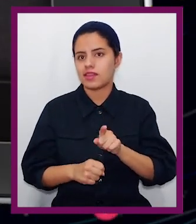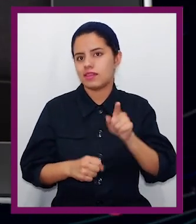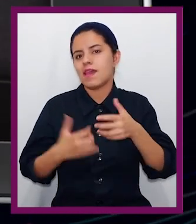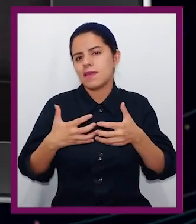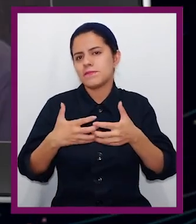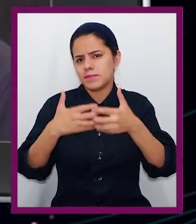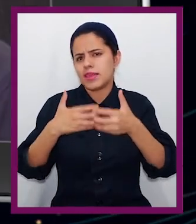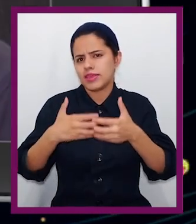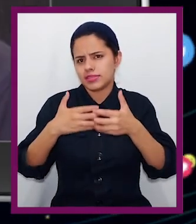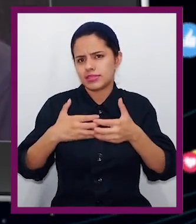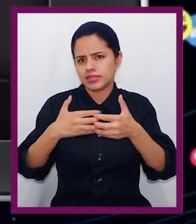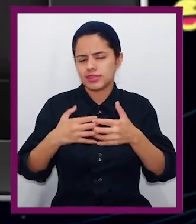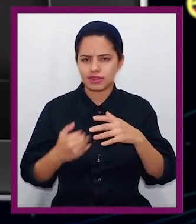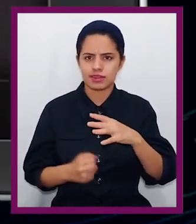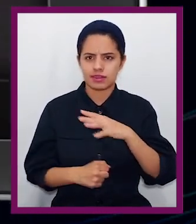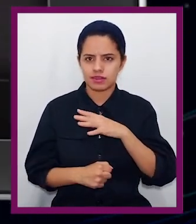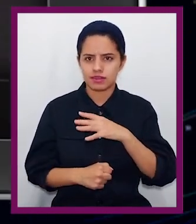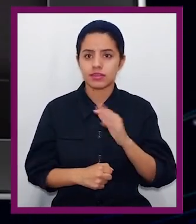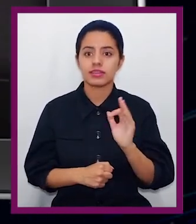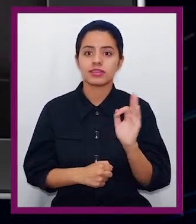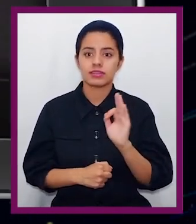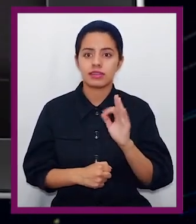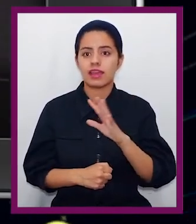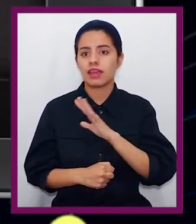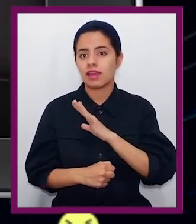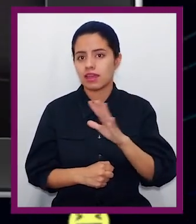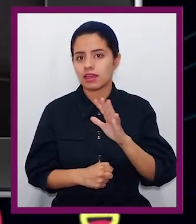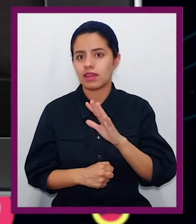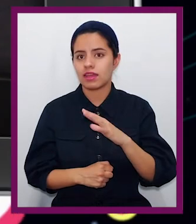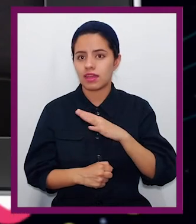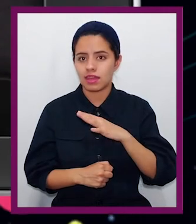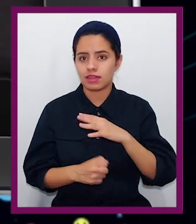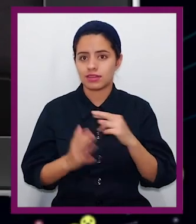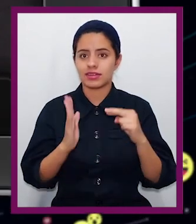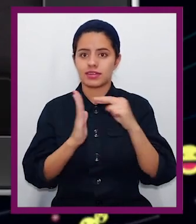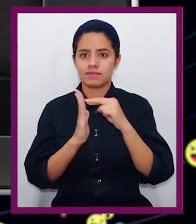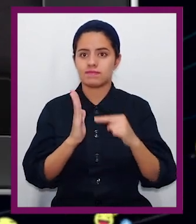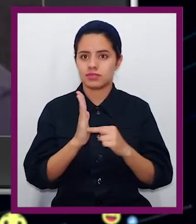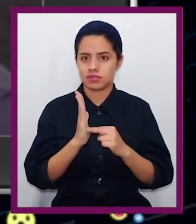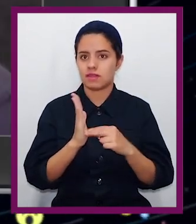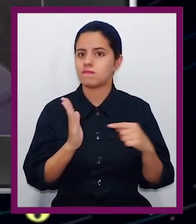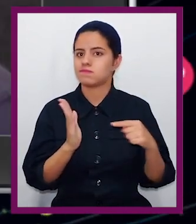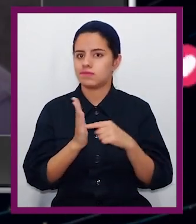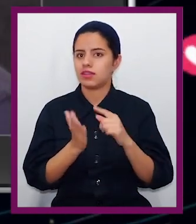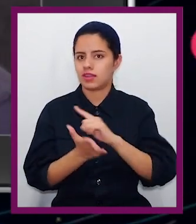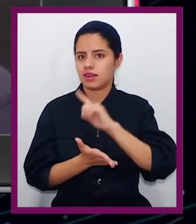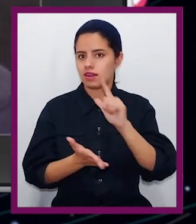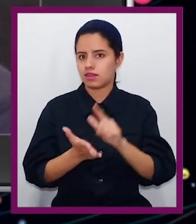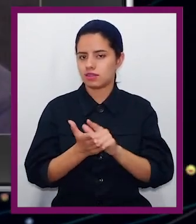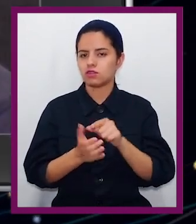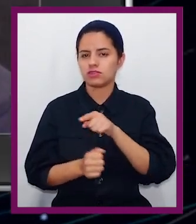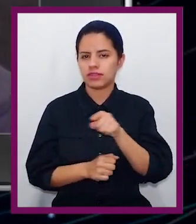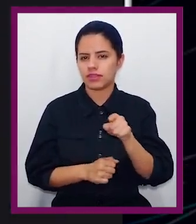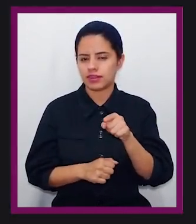una compañía y pueden existir ciertas estipulaciones legales. Si tú entras a